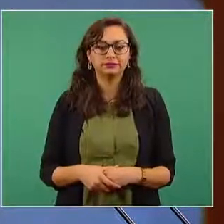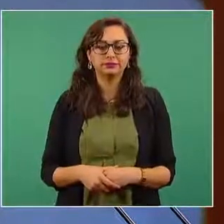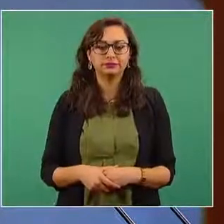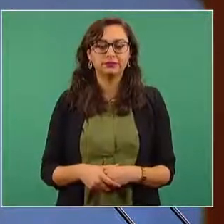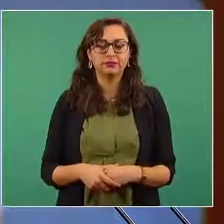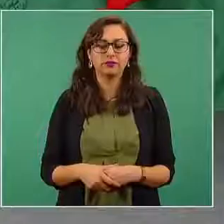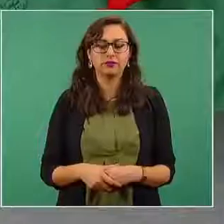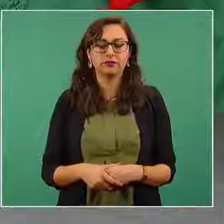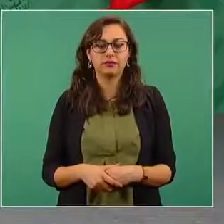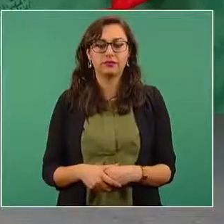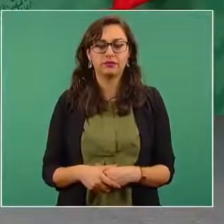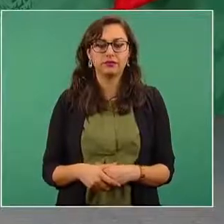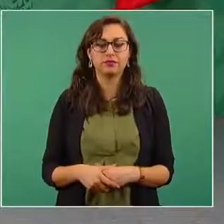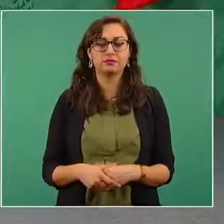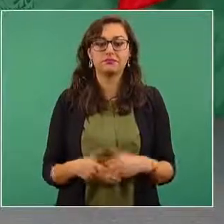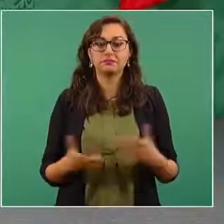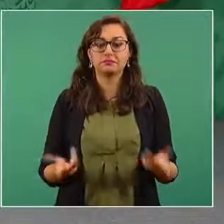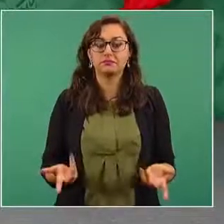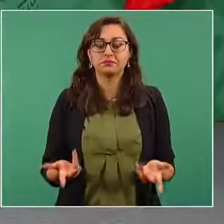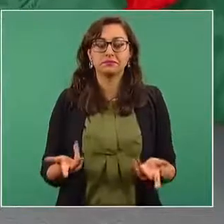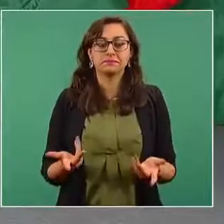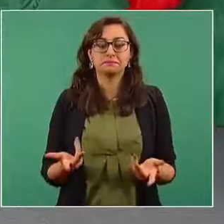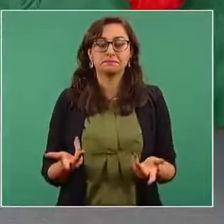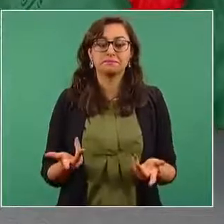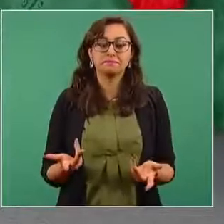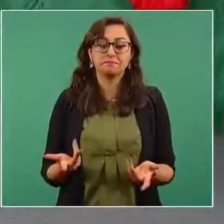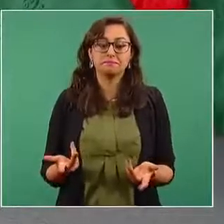y los países de